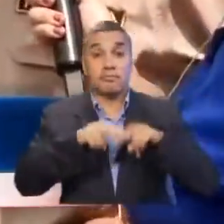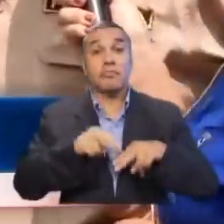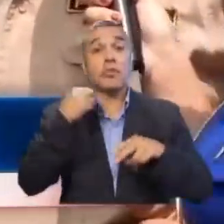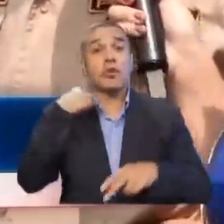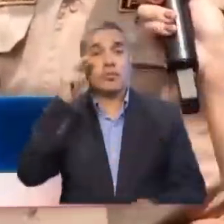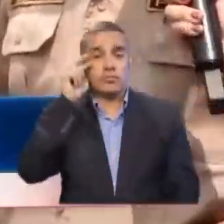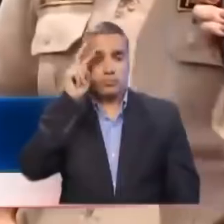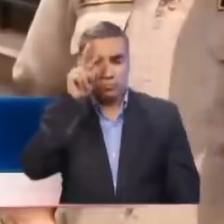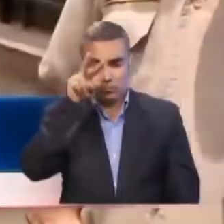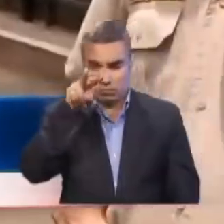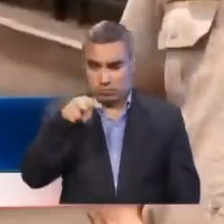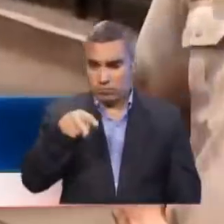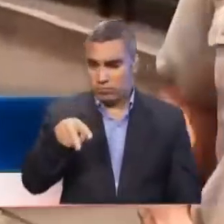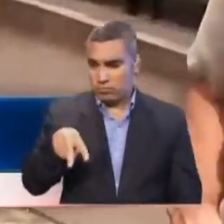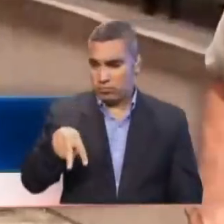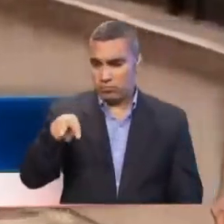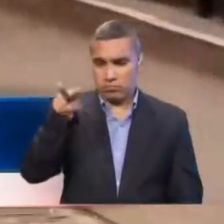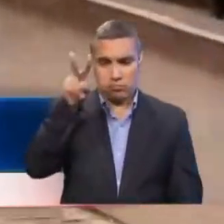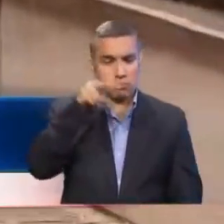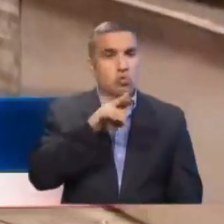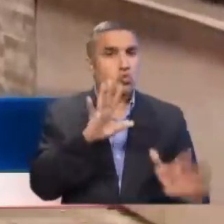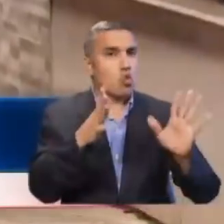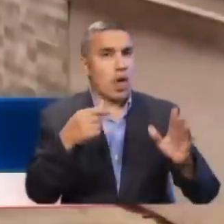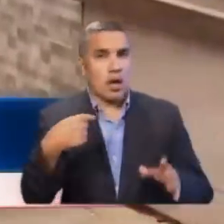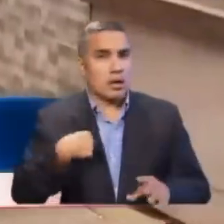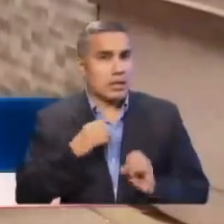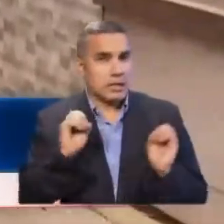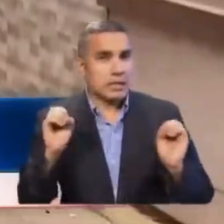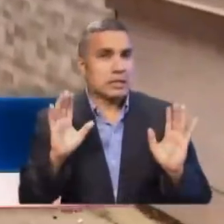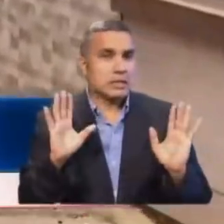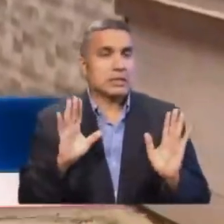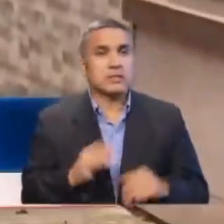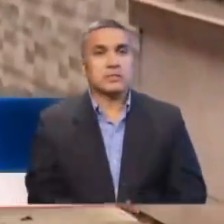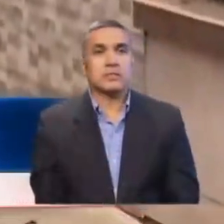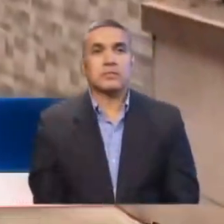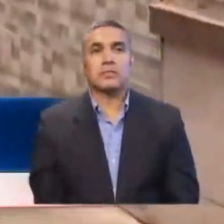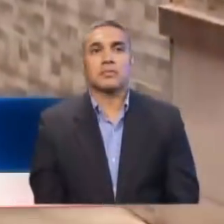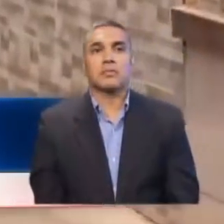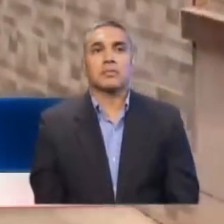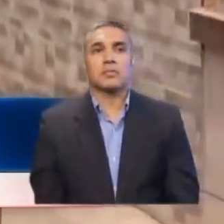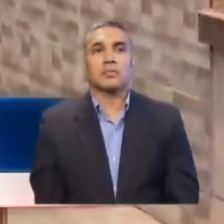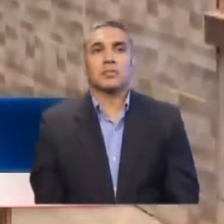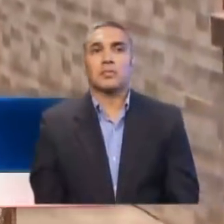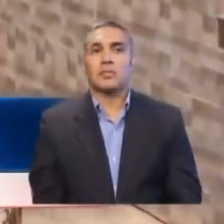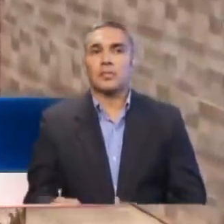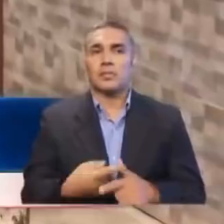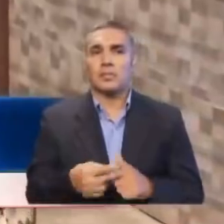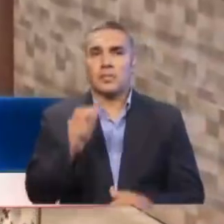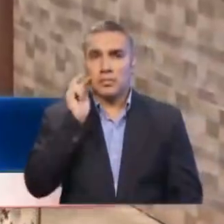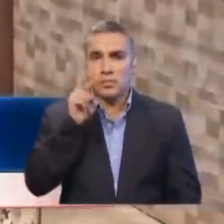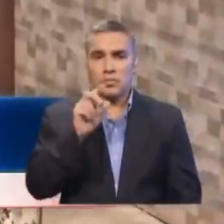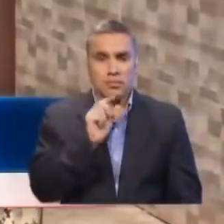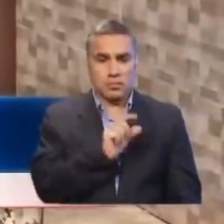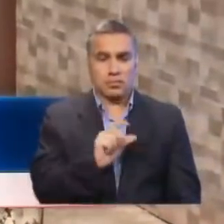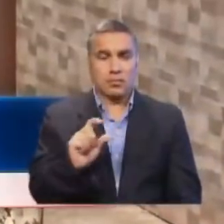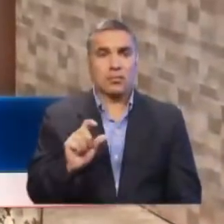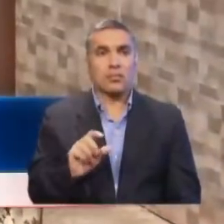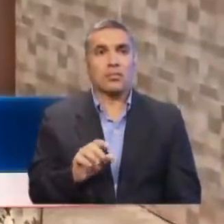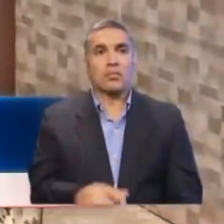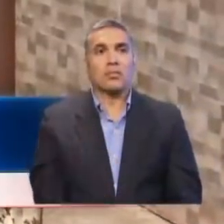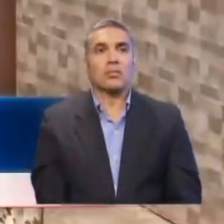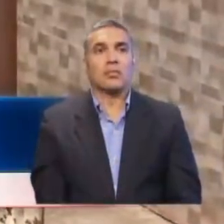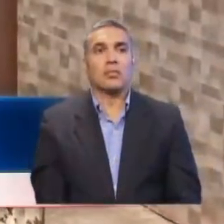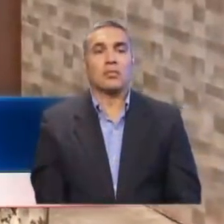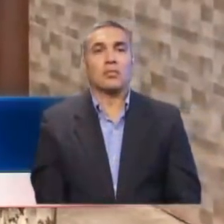no se ha encontrado ningún tipo de herida de arma blanca ni arma de fuego hasta el momento pero hay casquillos en